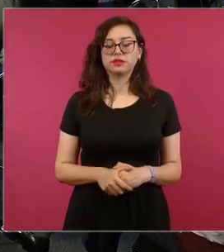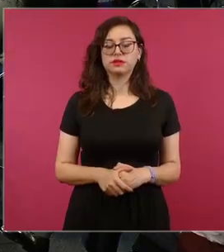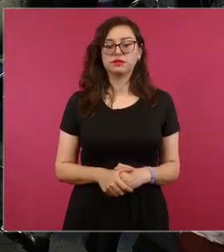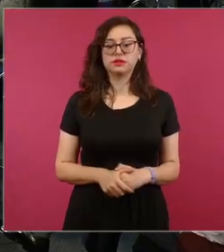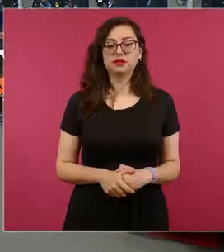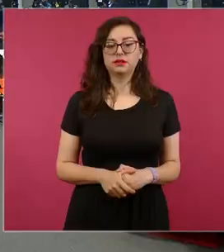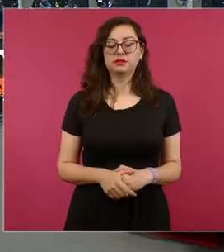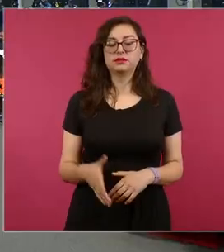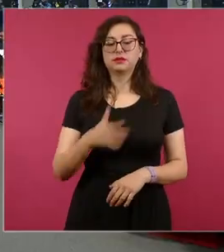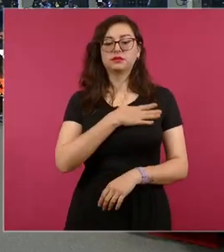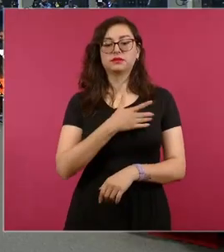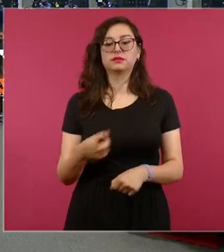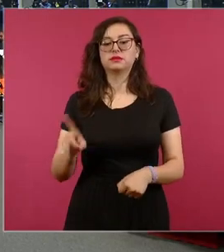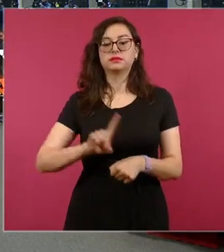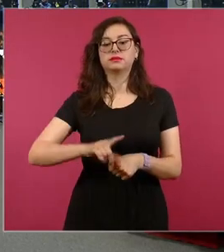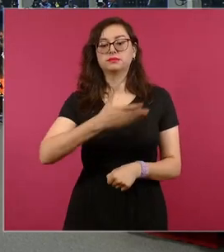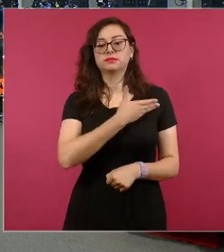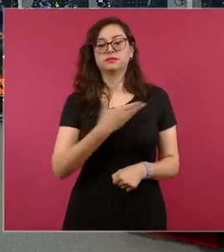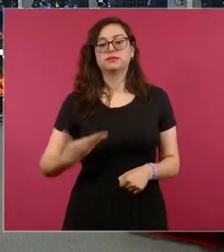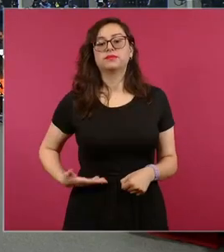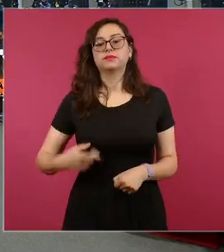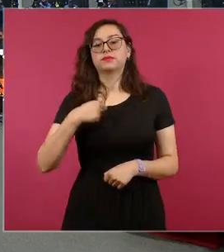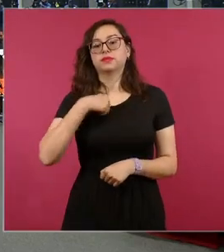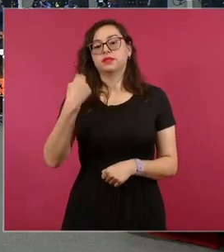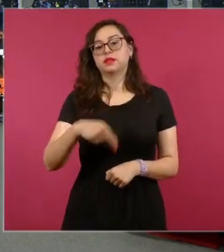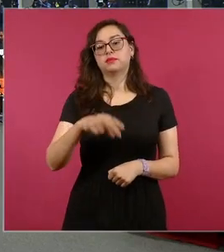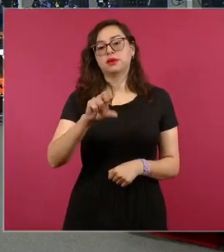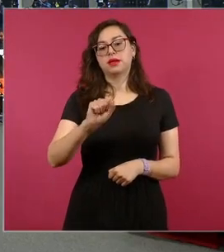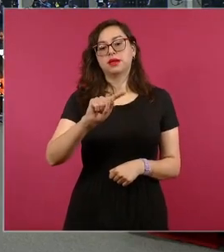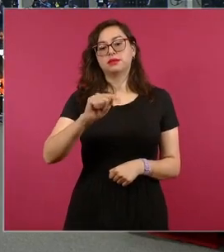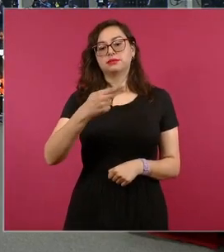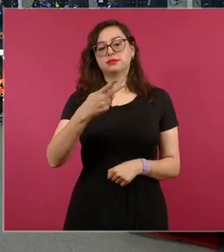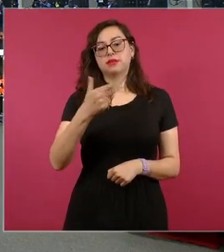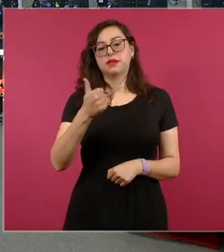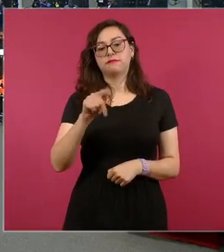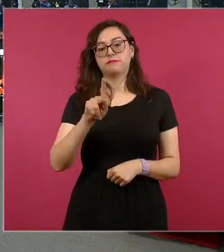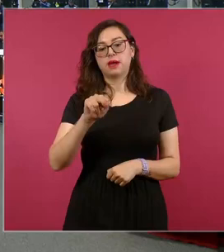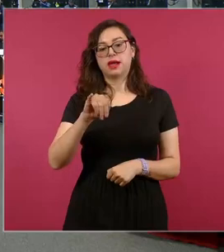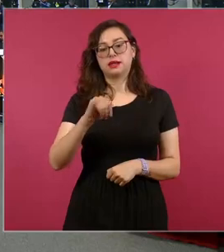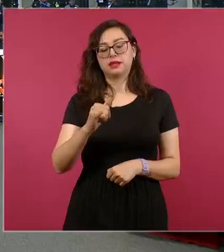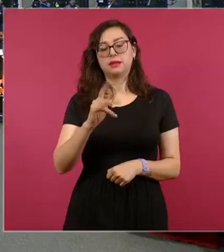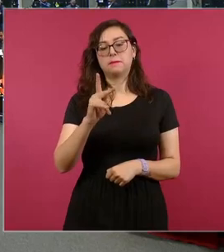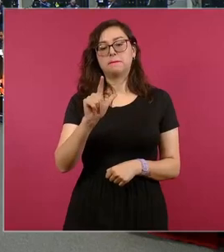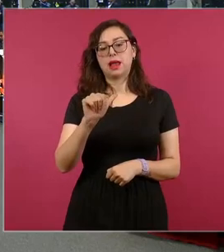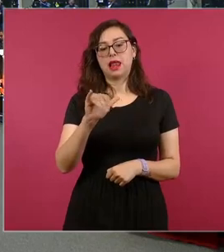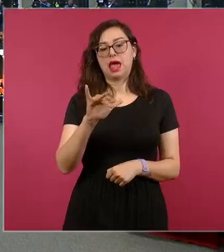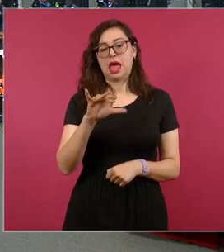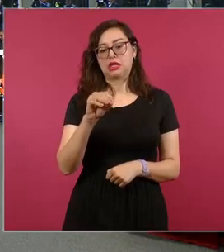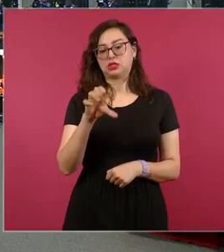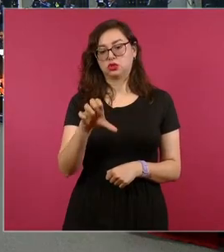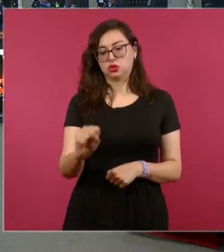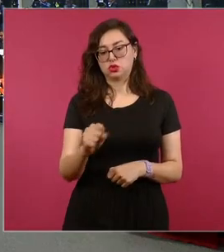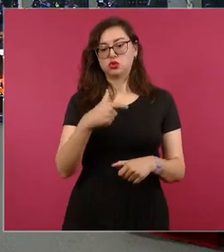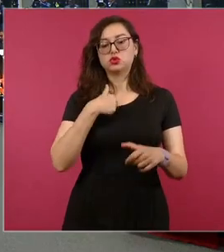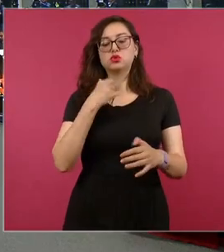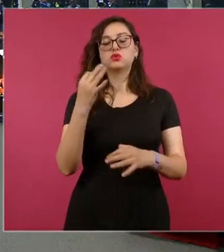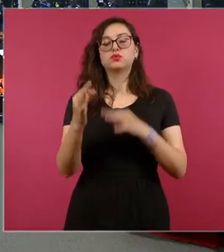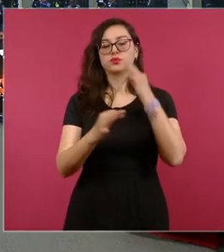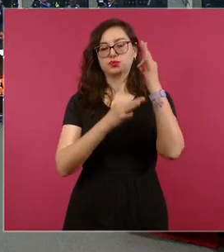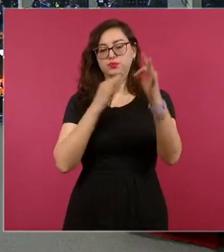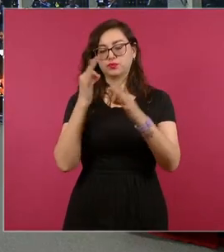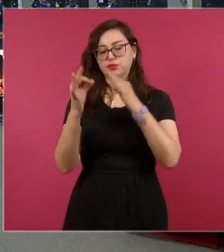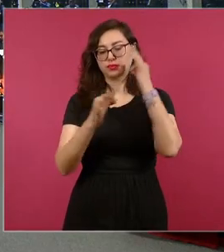Buenos días, presidente. Funcionarios, buenos días. Stephanie Palacios, de la Agencia Internacional Sputnik. Retomando el tema del informe que presentó Estados